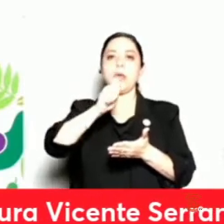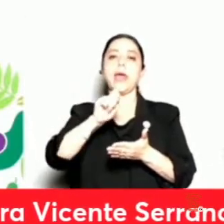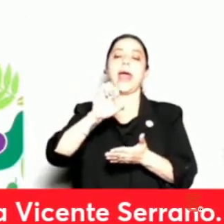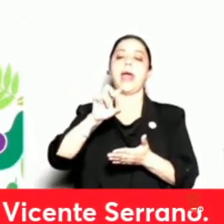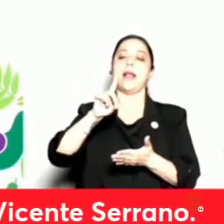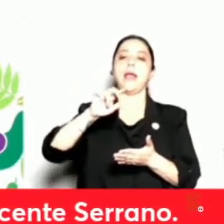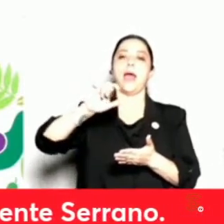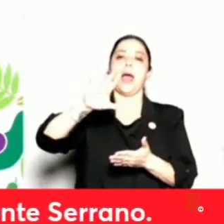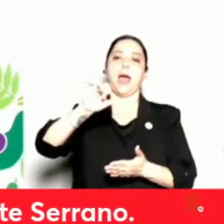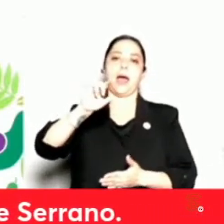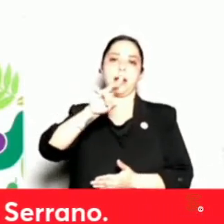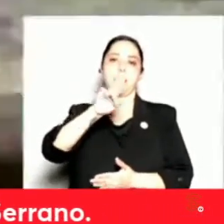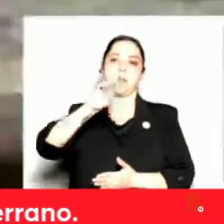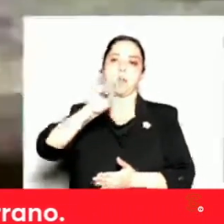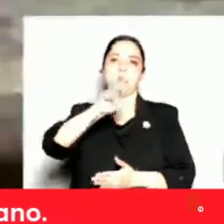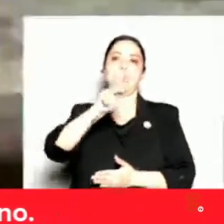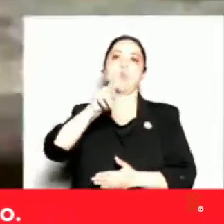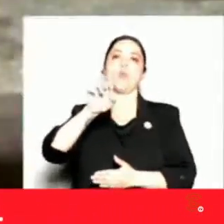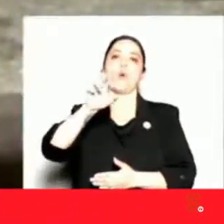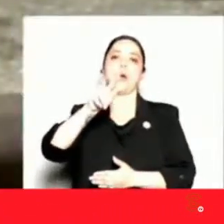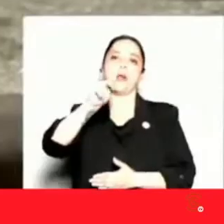Puerto.